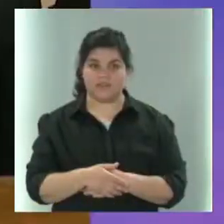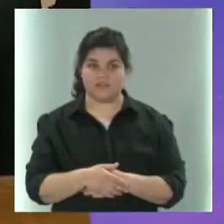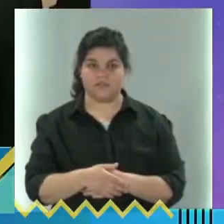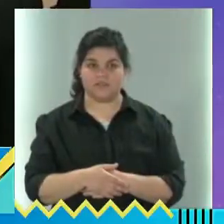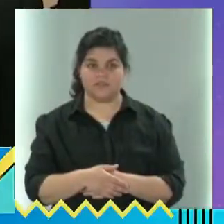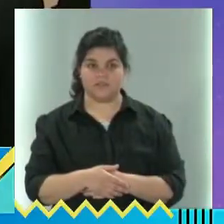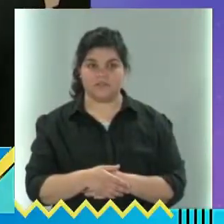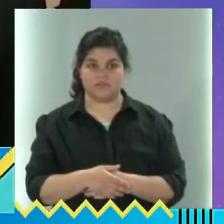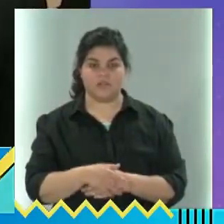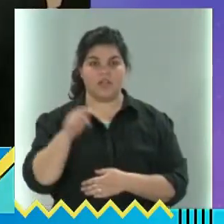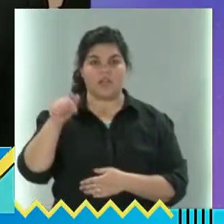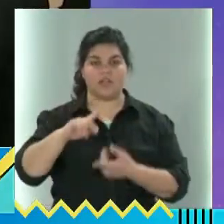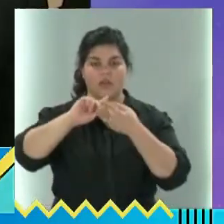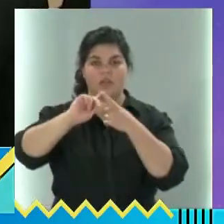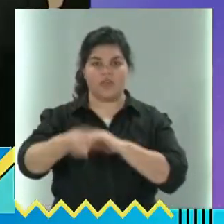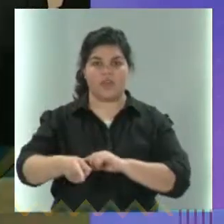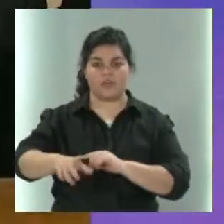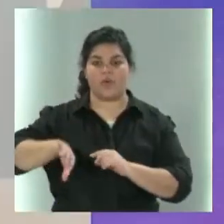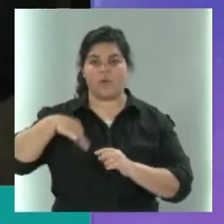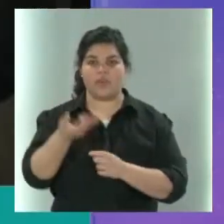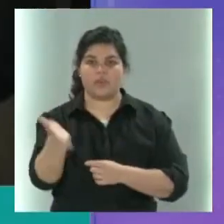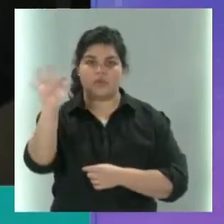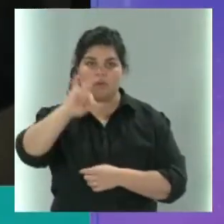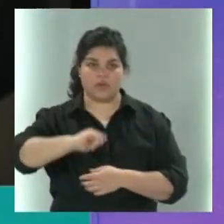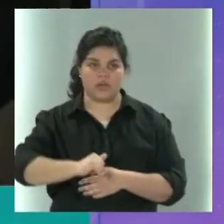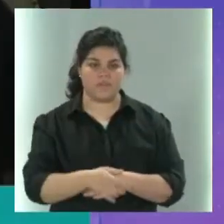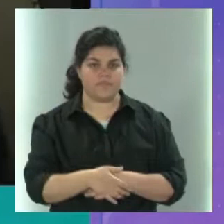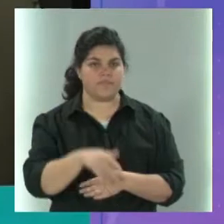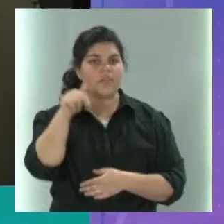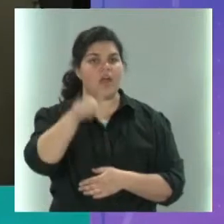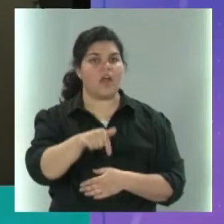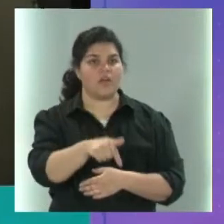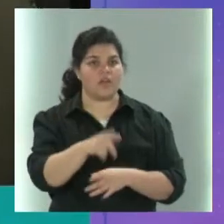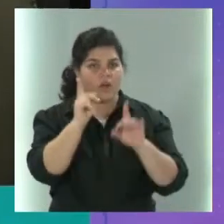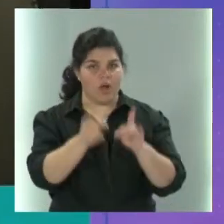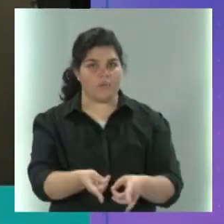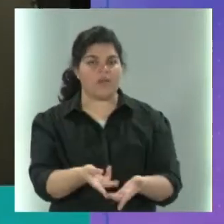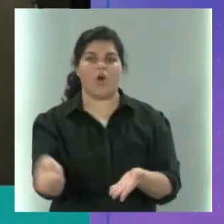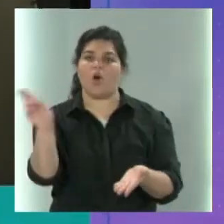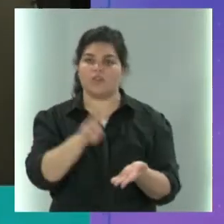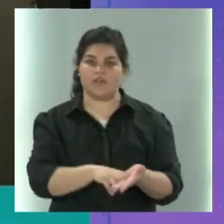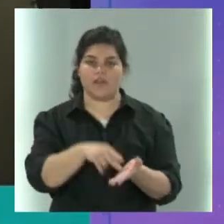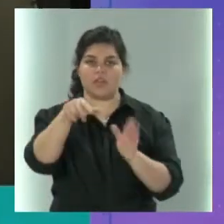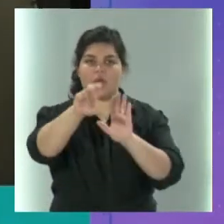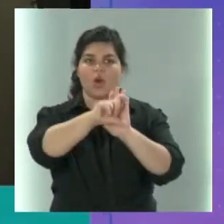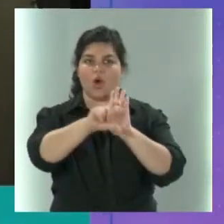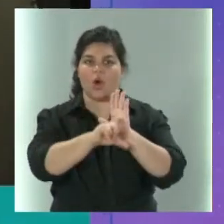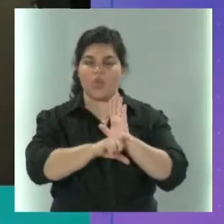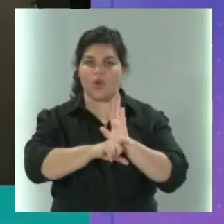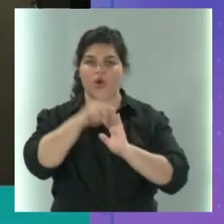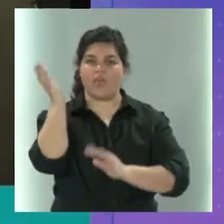Que va a impactar directamente con la vida cotidiana. Reafirmar una vez más que este código de ninguna